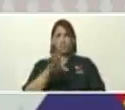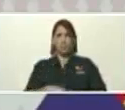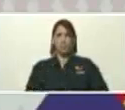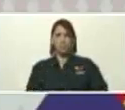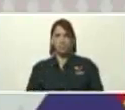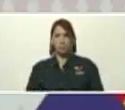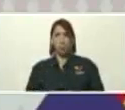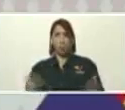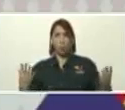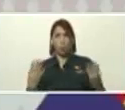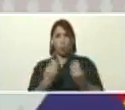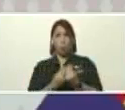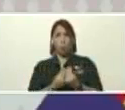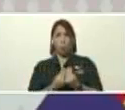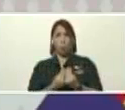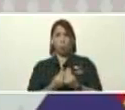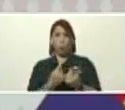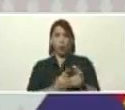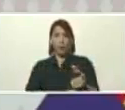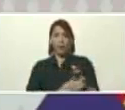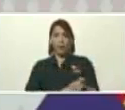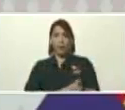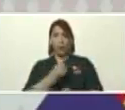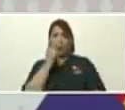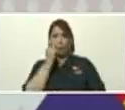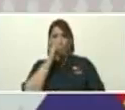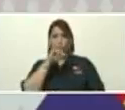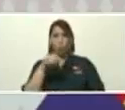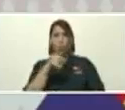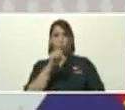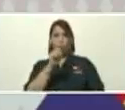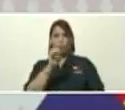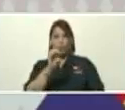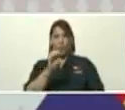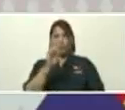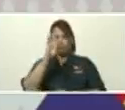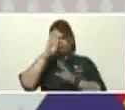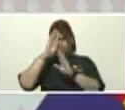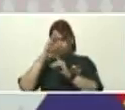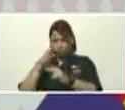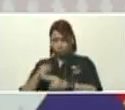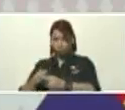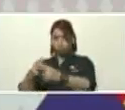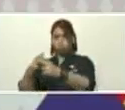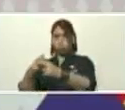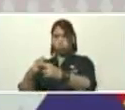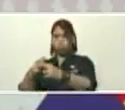junto a mi hermano José Chino Cam. Honor y gloria a José Chino Cam.